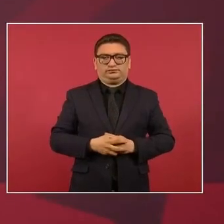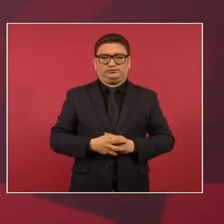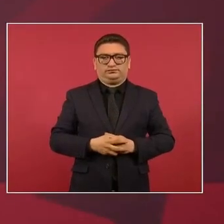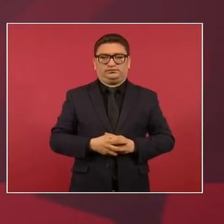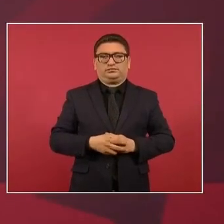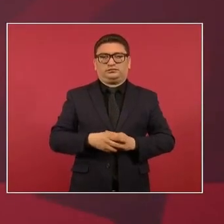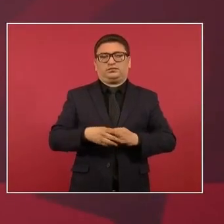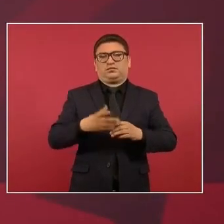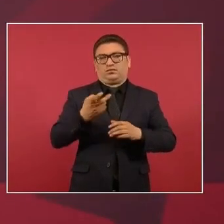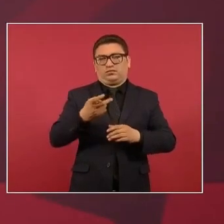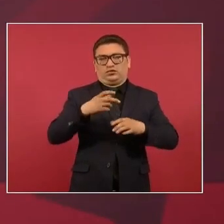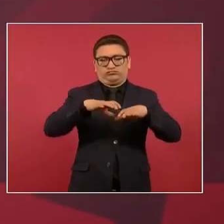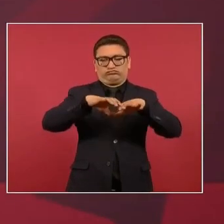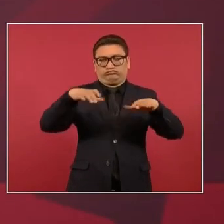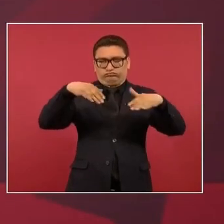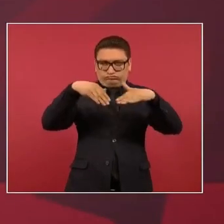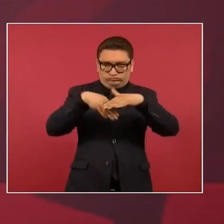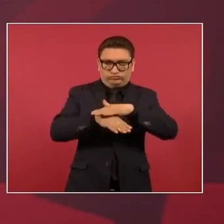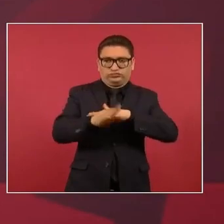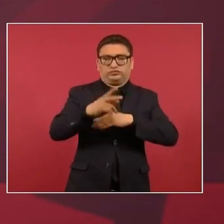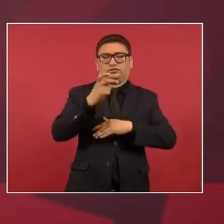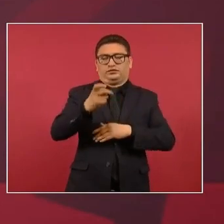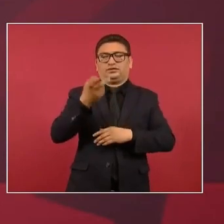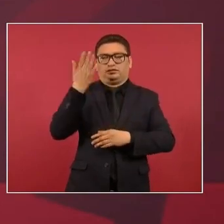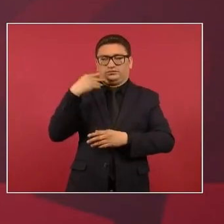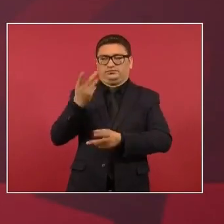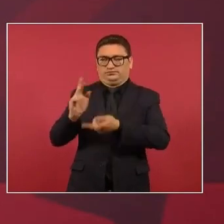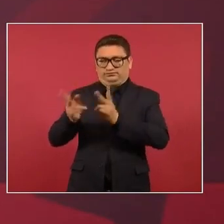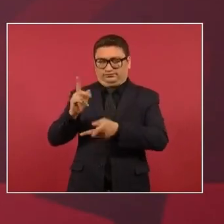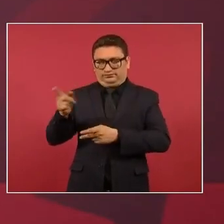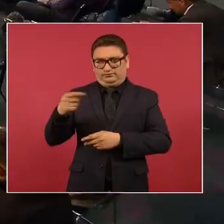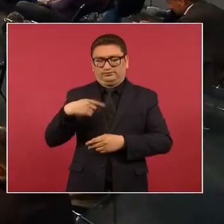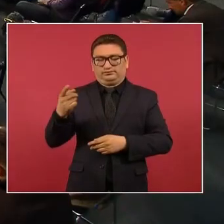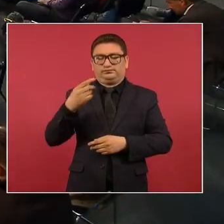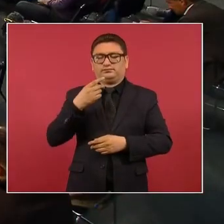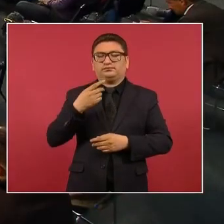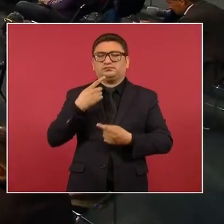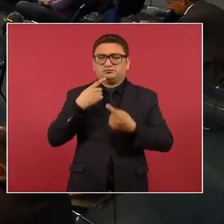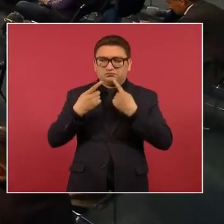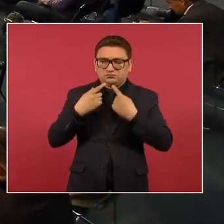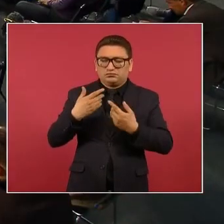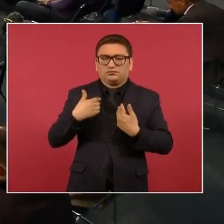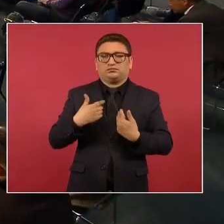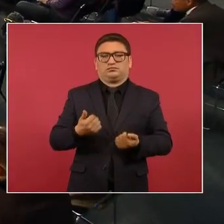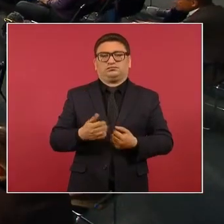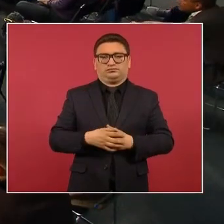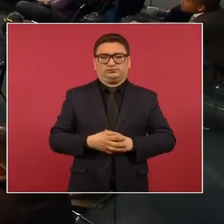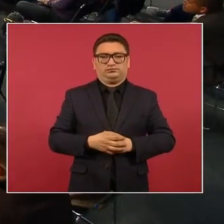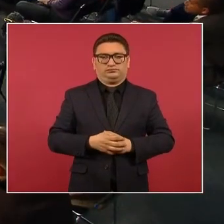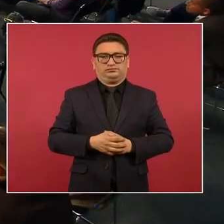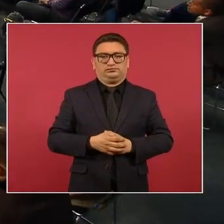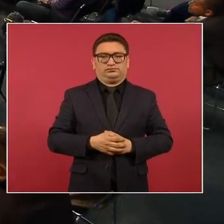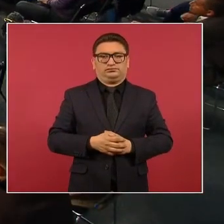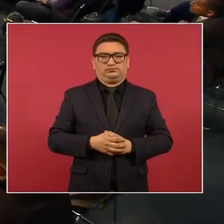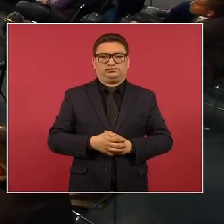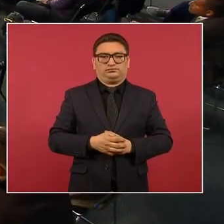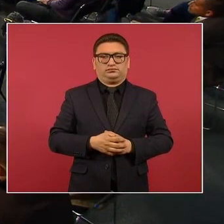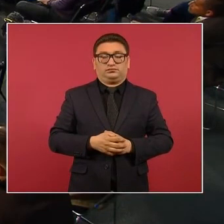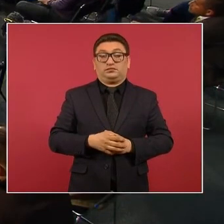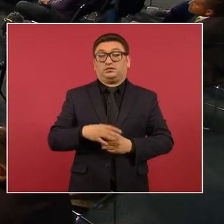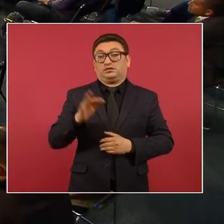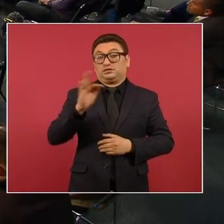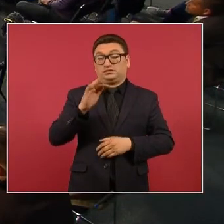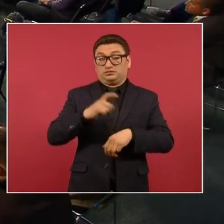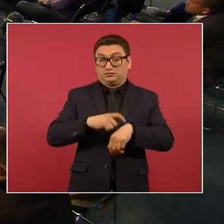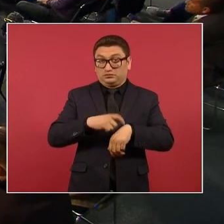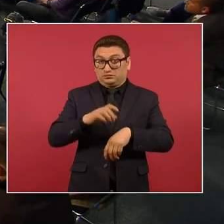como estos túneles. Entonces, hablamos de eso. Si da tiempo, hasta podríamos